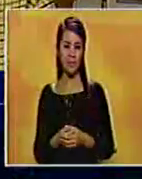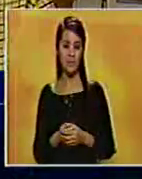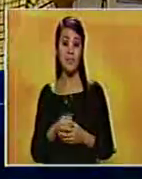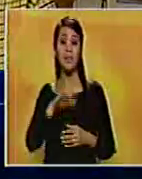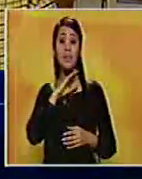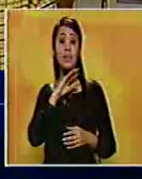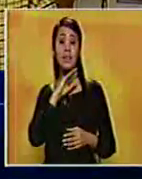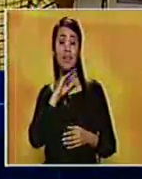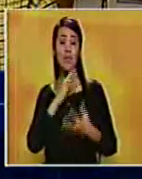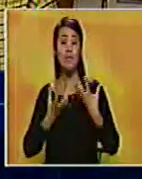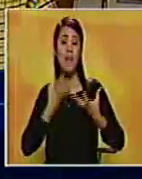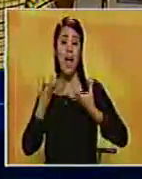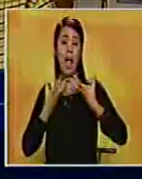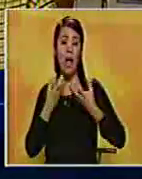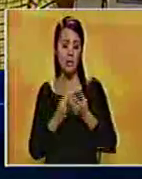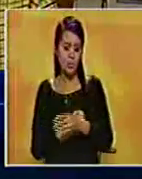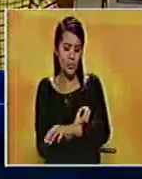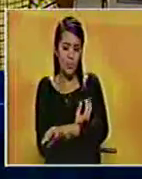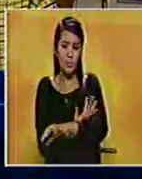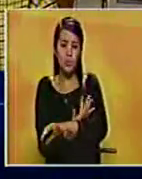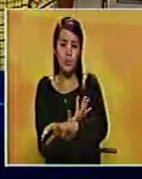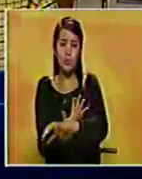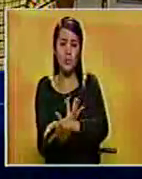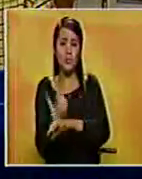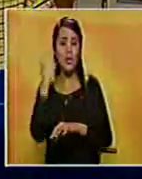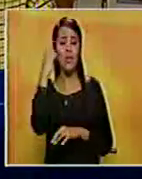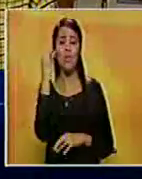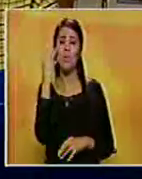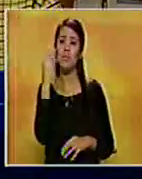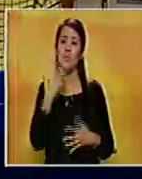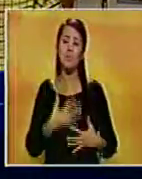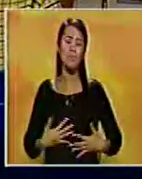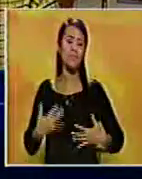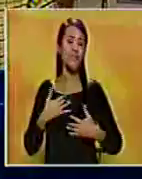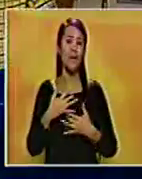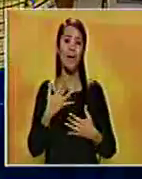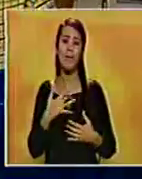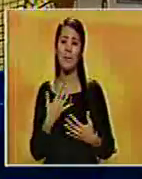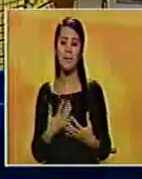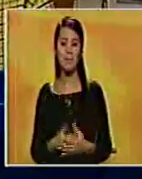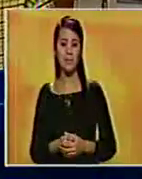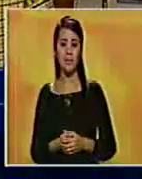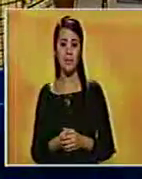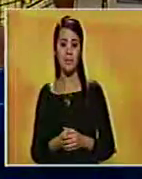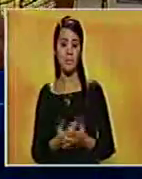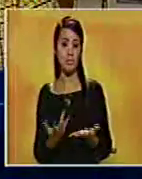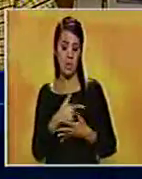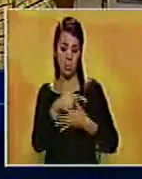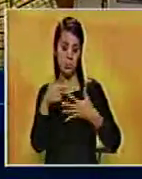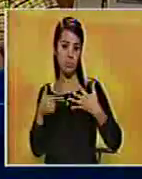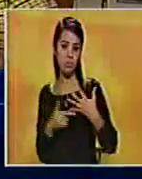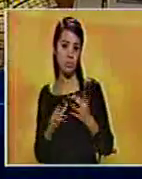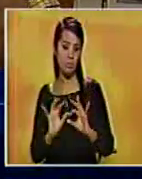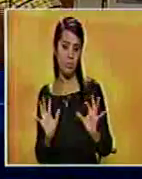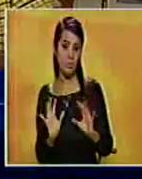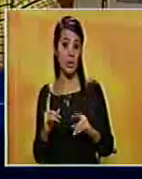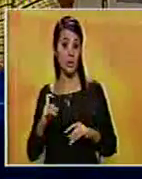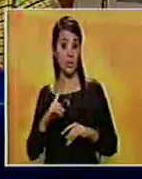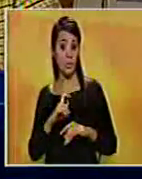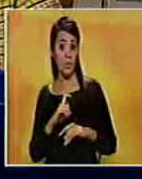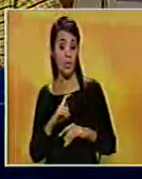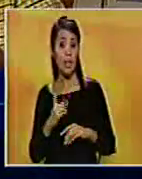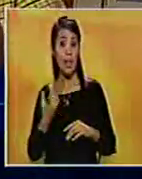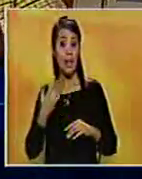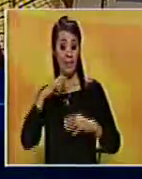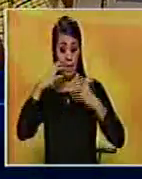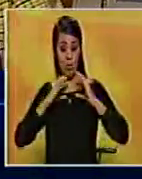fiebre escalofríos dolor de cabeza y malestar general fuera de eso casi no hay ningún otro síntoma al ser un parásito que vive dentro del